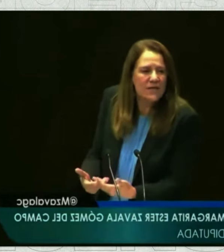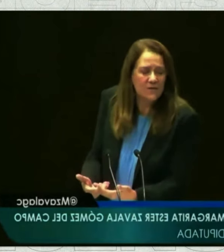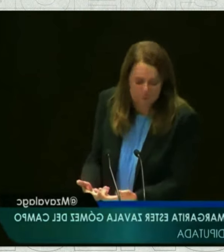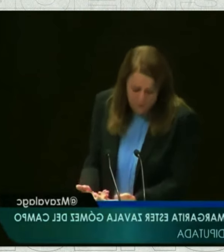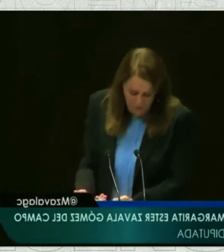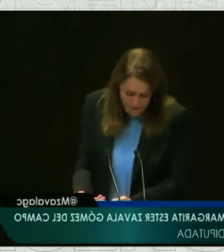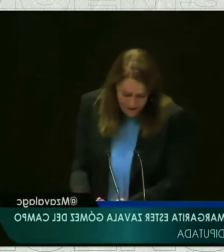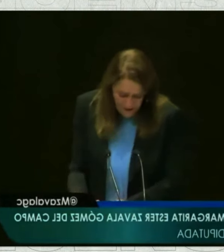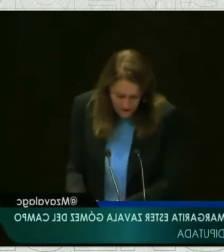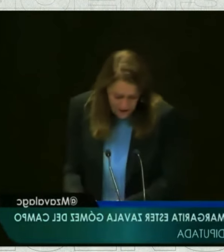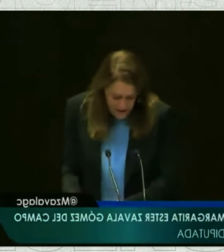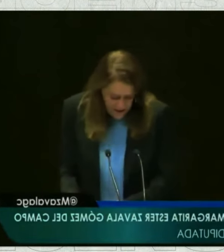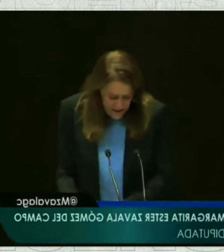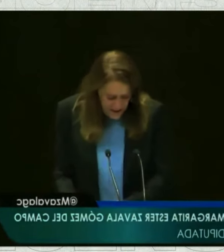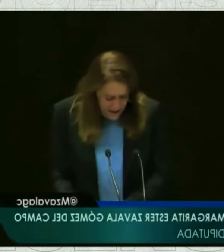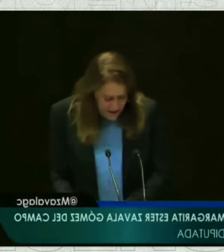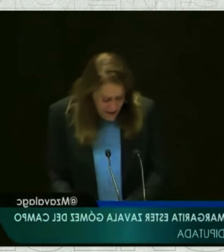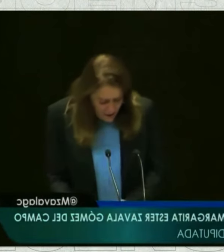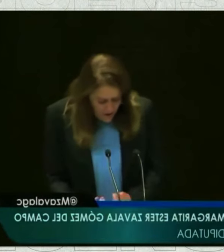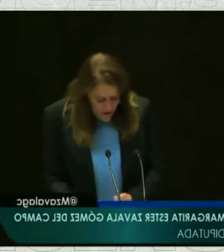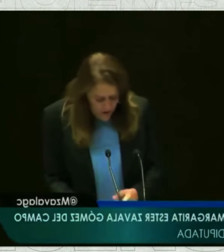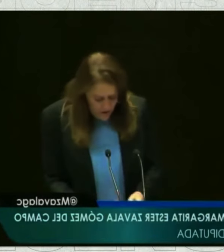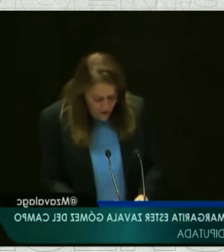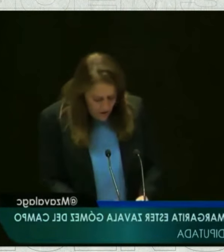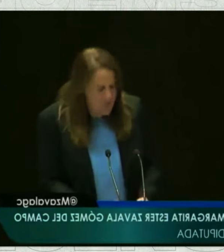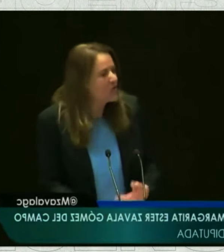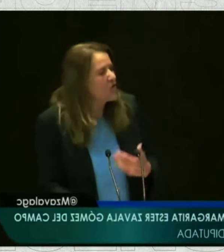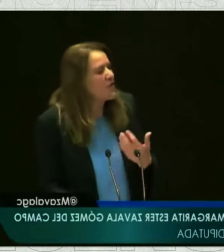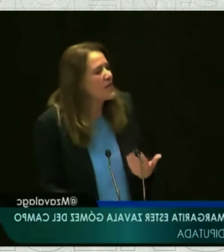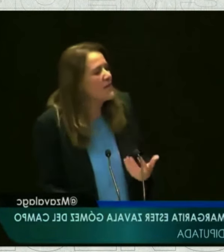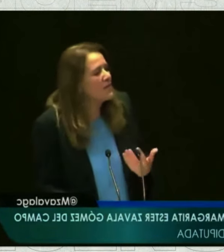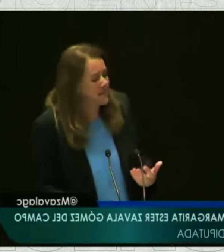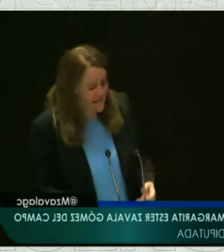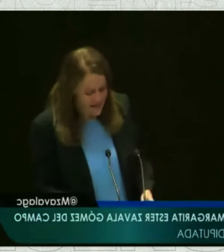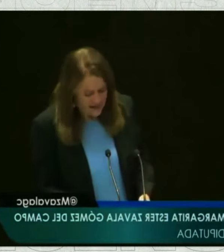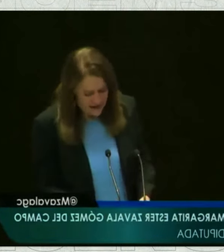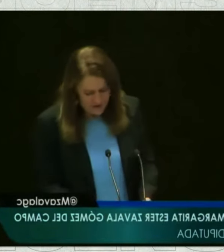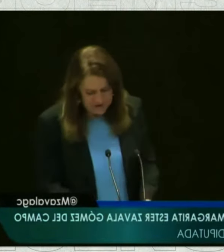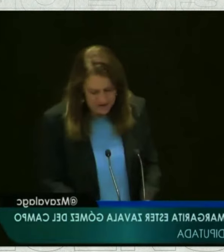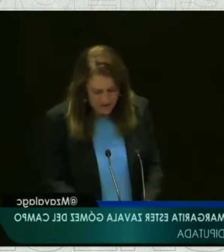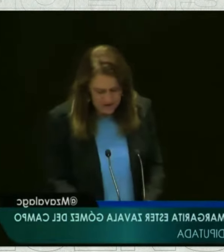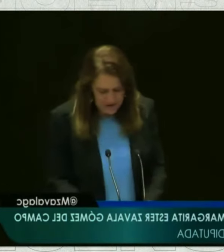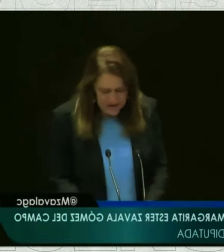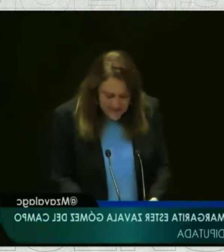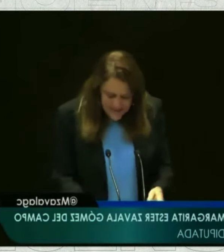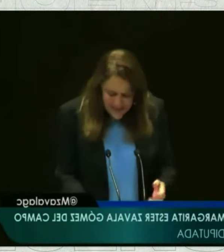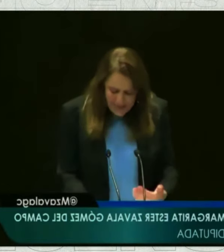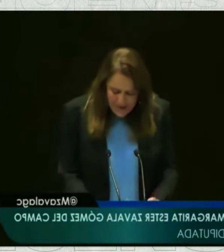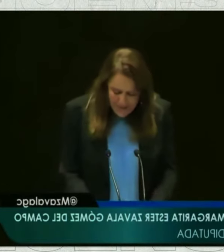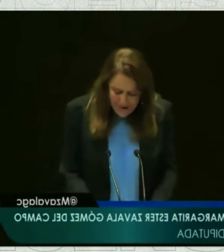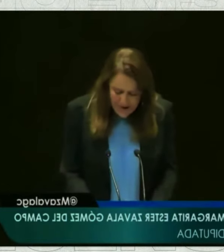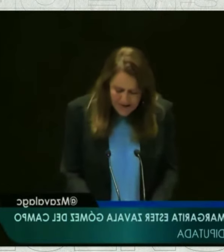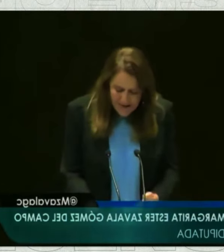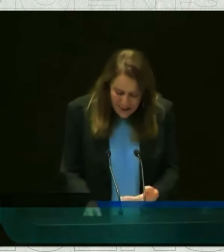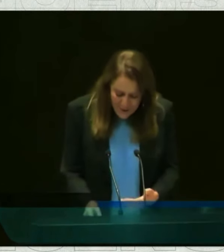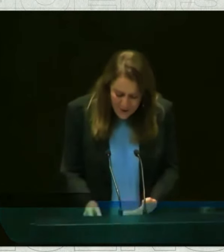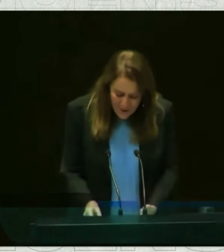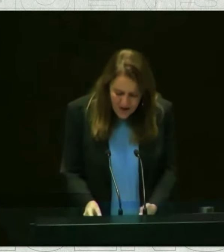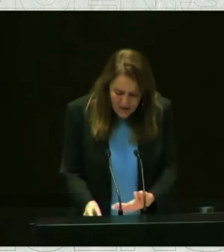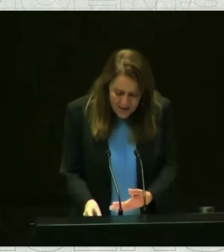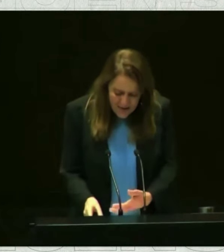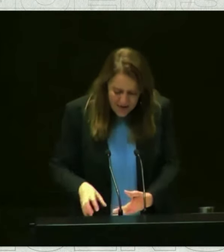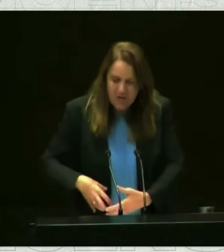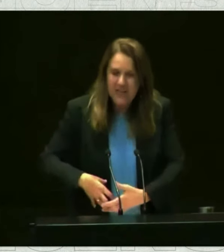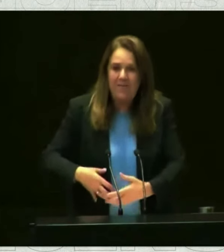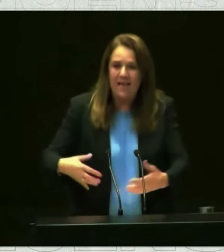difícil su comprobación yo nosotros lo dijimos así en la comisión y sí me parece que cuando